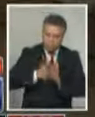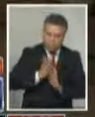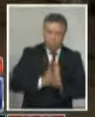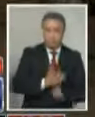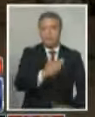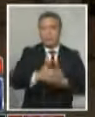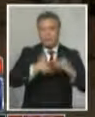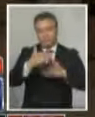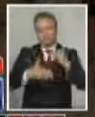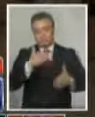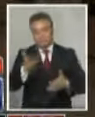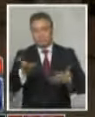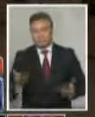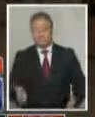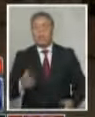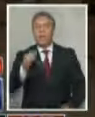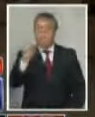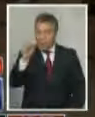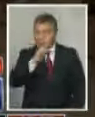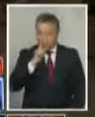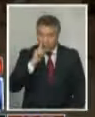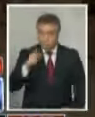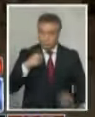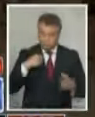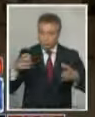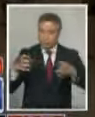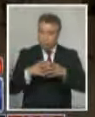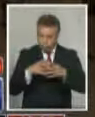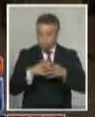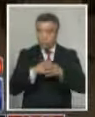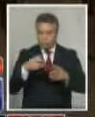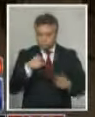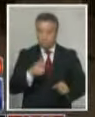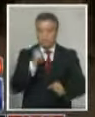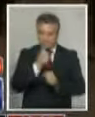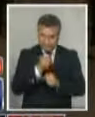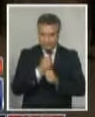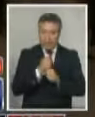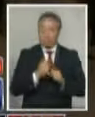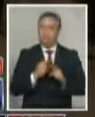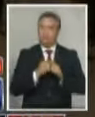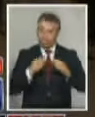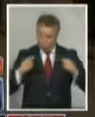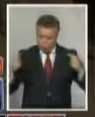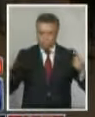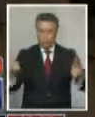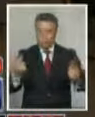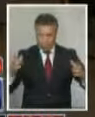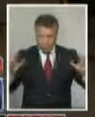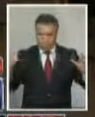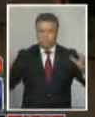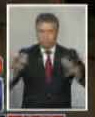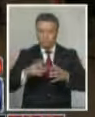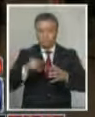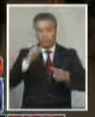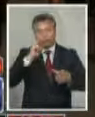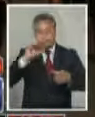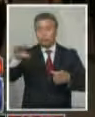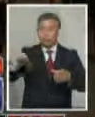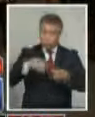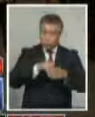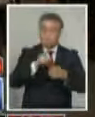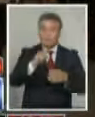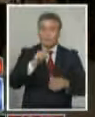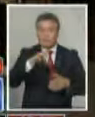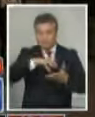mencionaba anteriormente. De esa forma, con un trabajo entre todos, que incluye al sector privado,